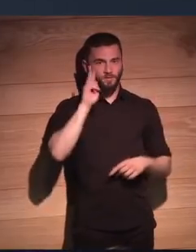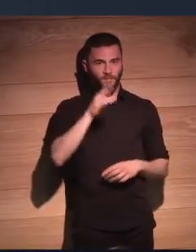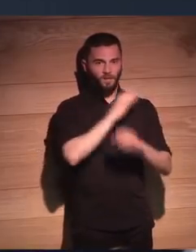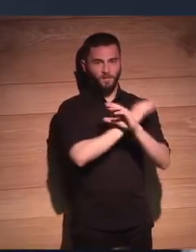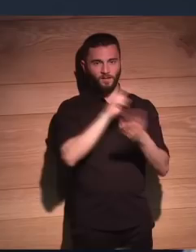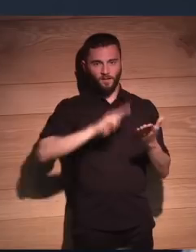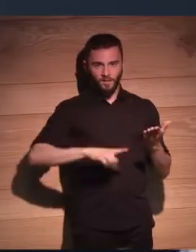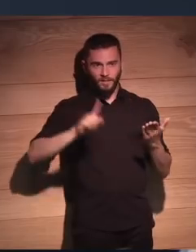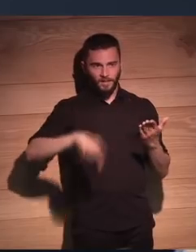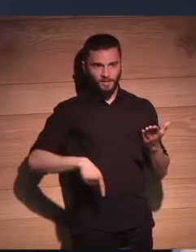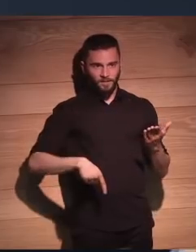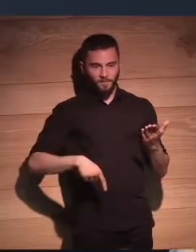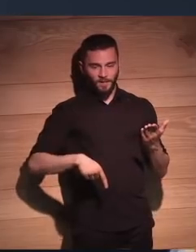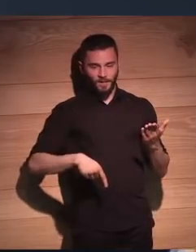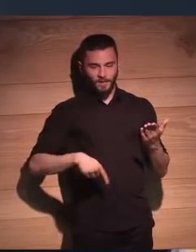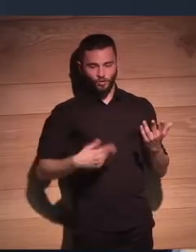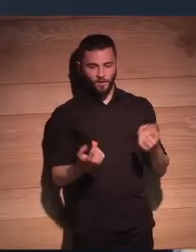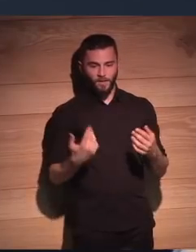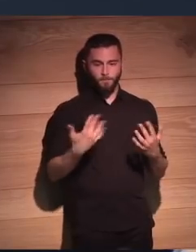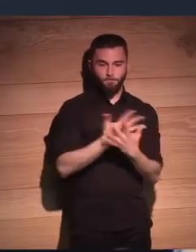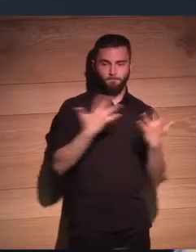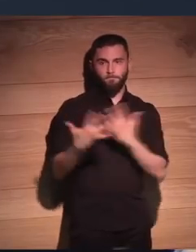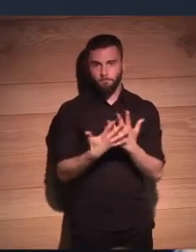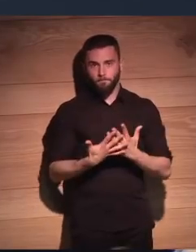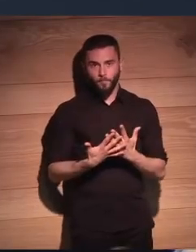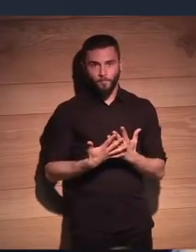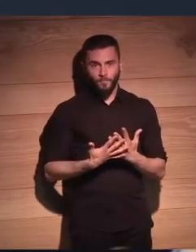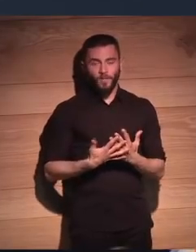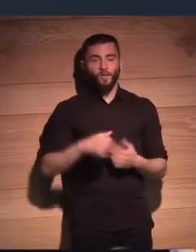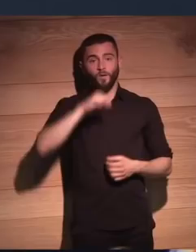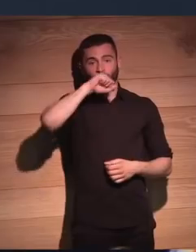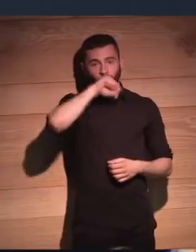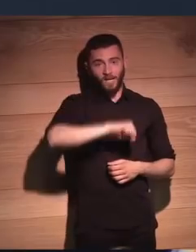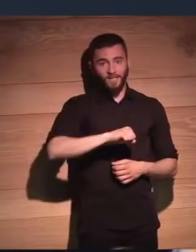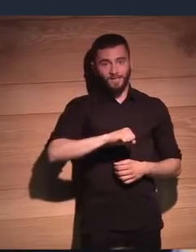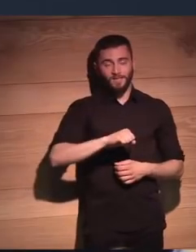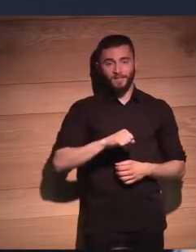TVOs, uno retroalimentaba al otro, ¿no? Es decir, y creo que ese fenómeno fan